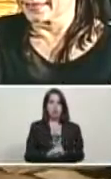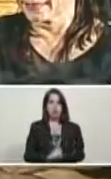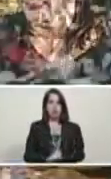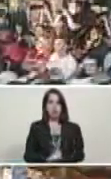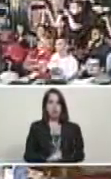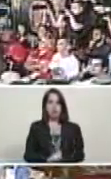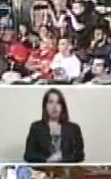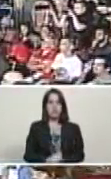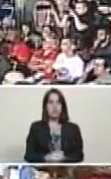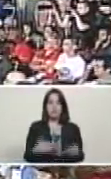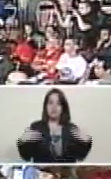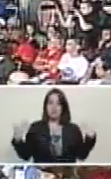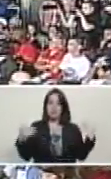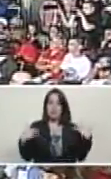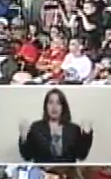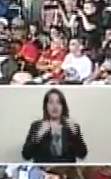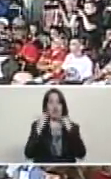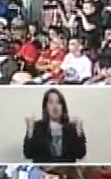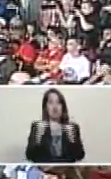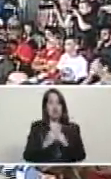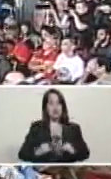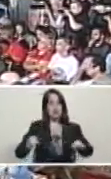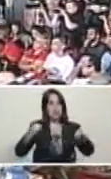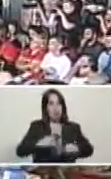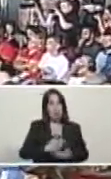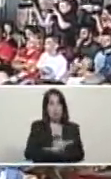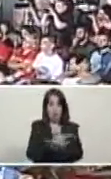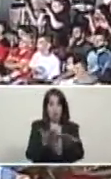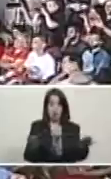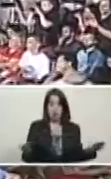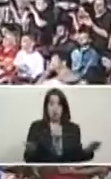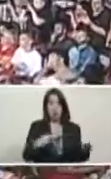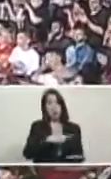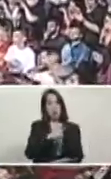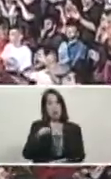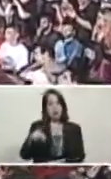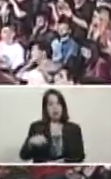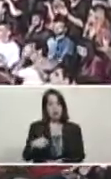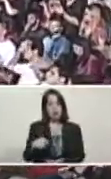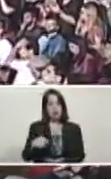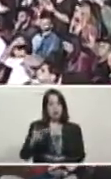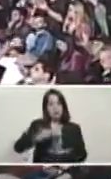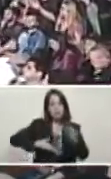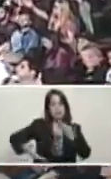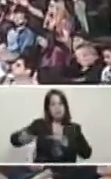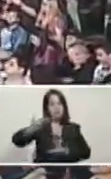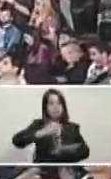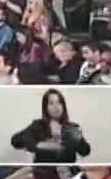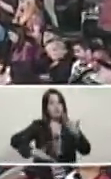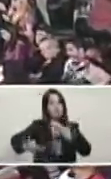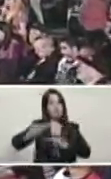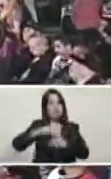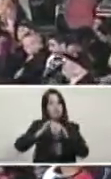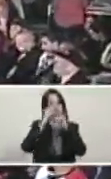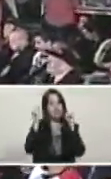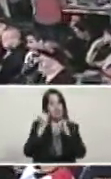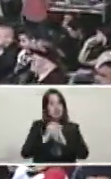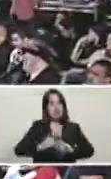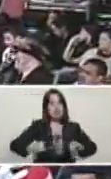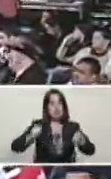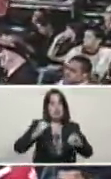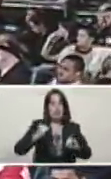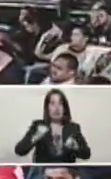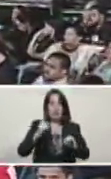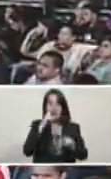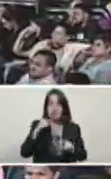qué felicidad para ustedes y para nosotros para nosotros y para ustedes luego de todas las batallas que nos ha tocado